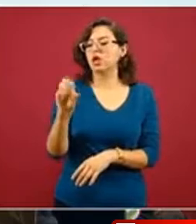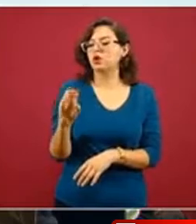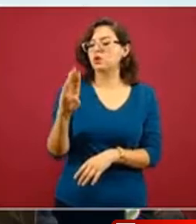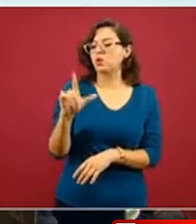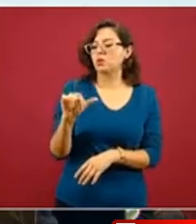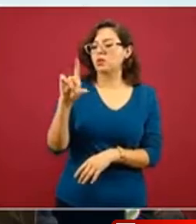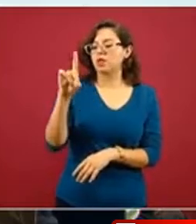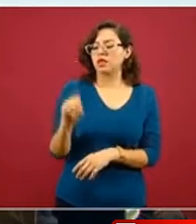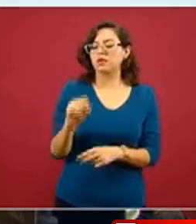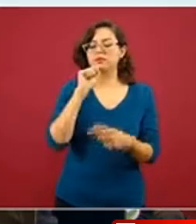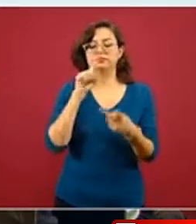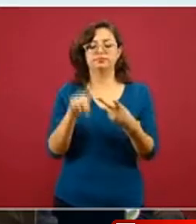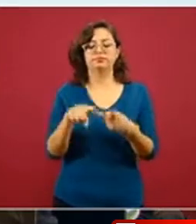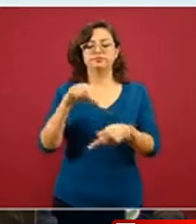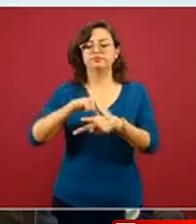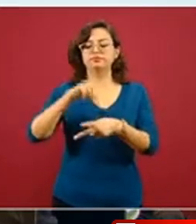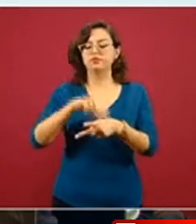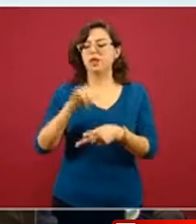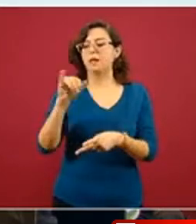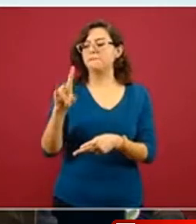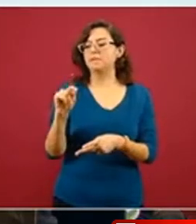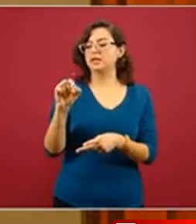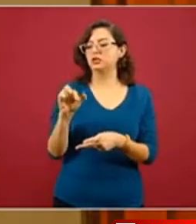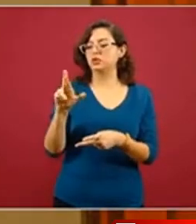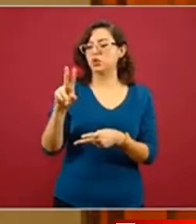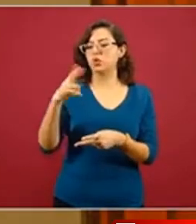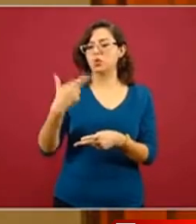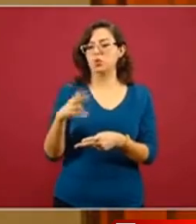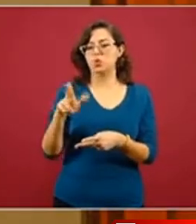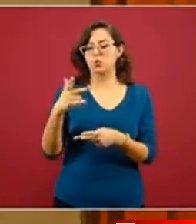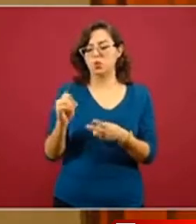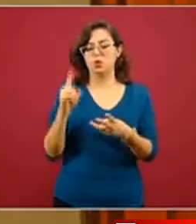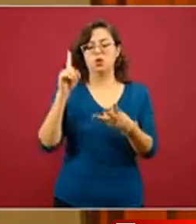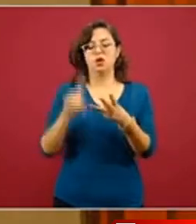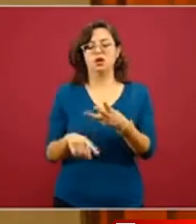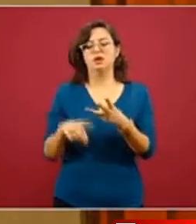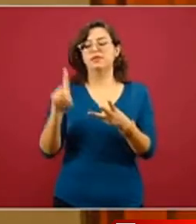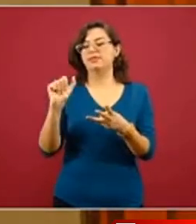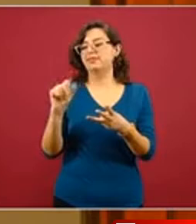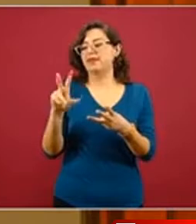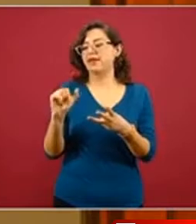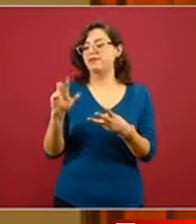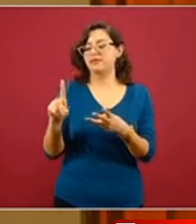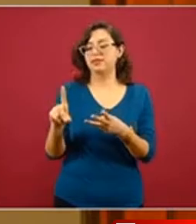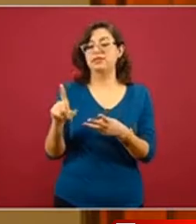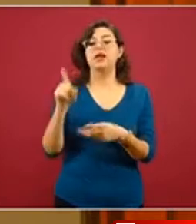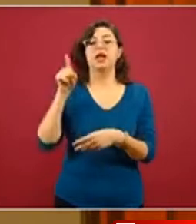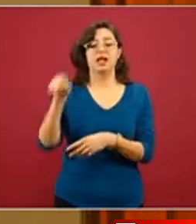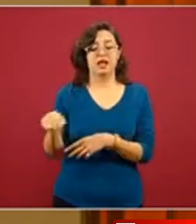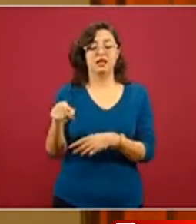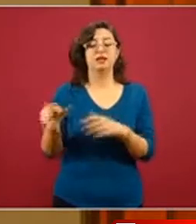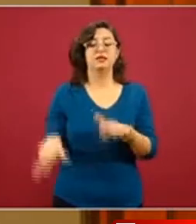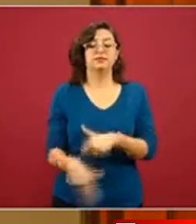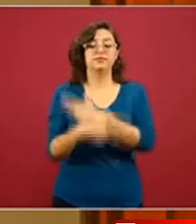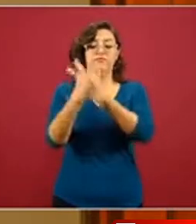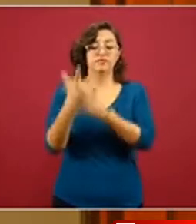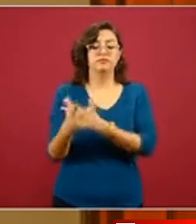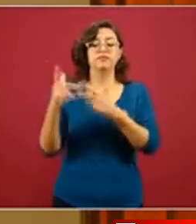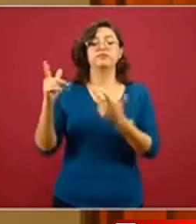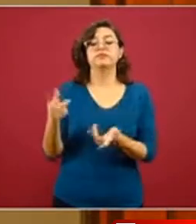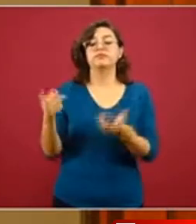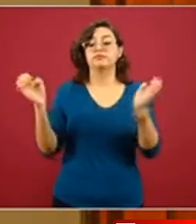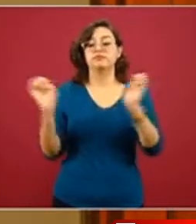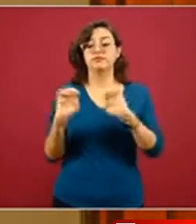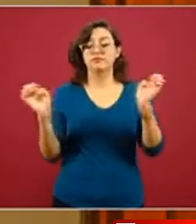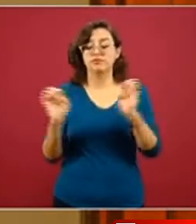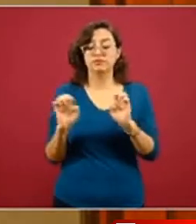doctor Víctor Hugo Borja y el maestro David Razú, ahí en el Centro Virtual de Operaciones y Emergencias,